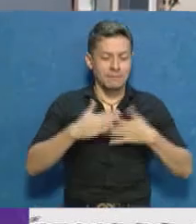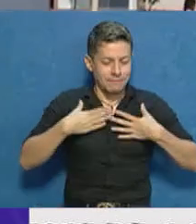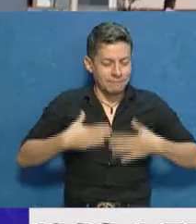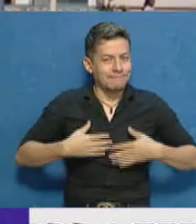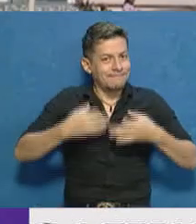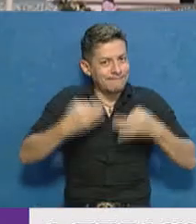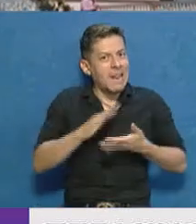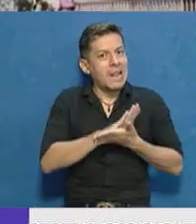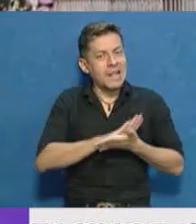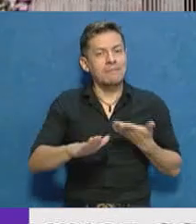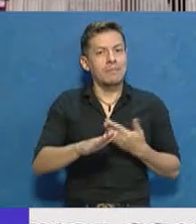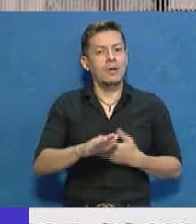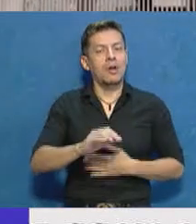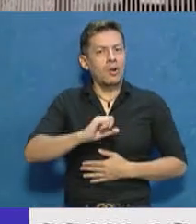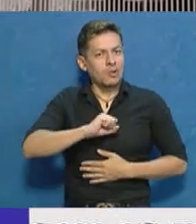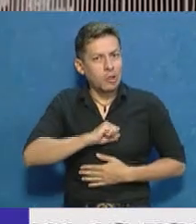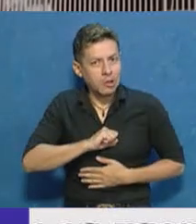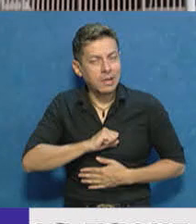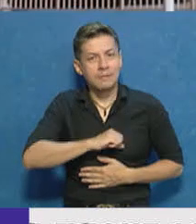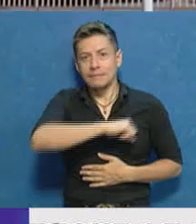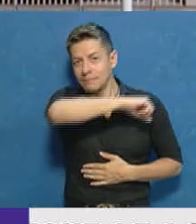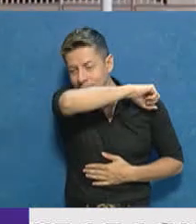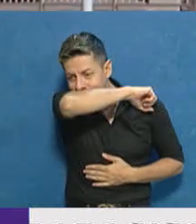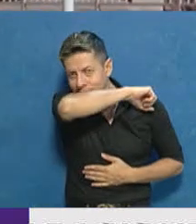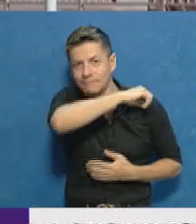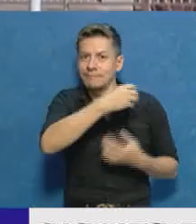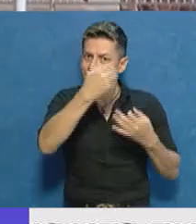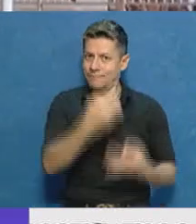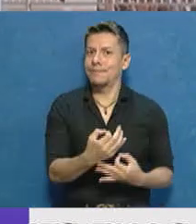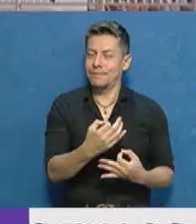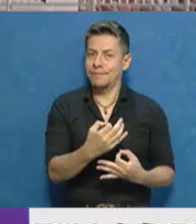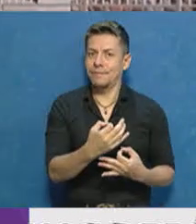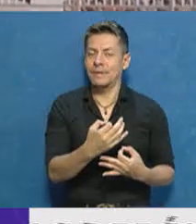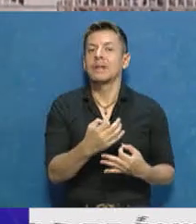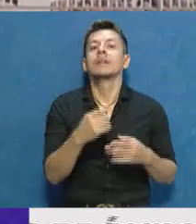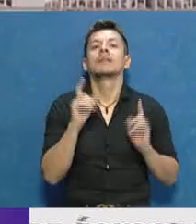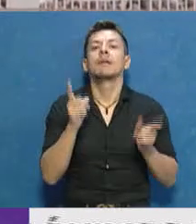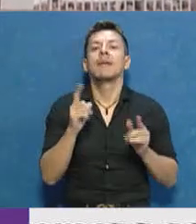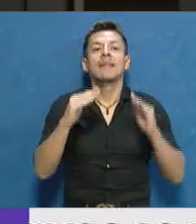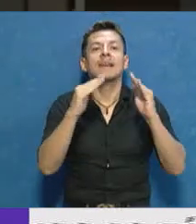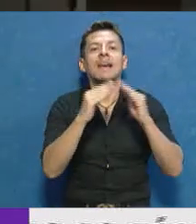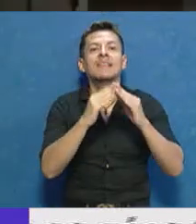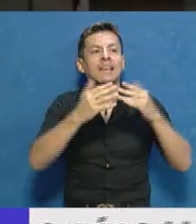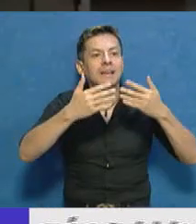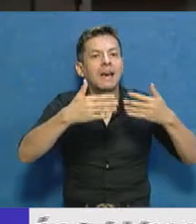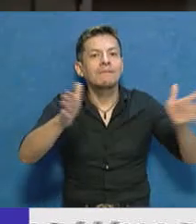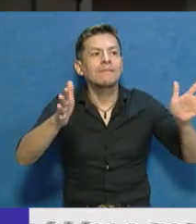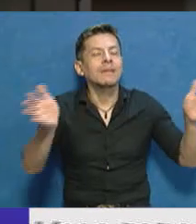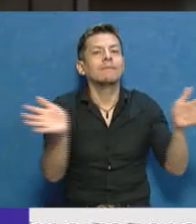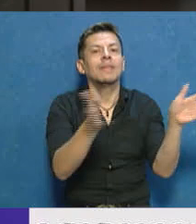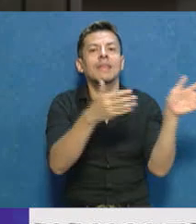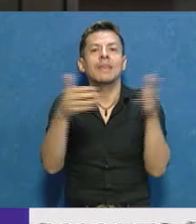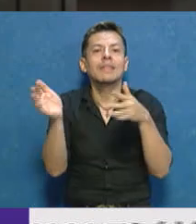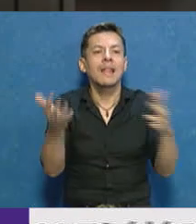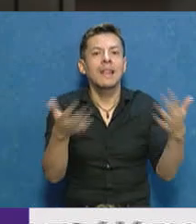toser protegidamente en los pliegues de los codos, el airear las casas, el de higienizar los